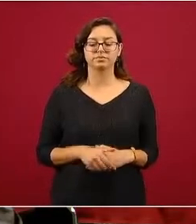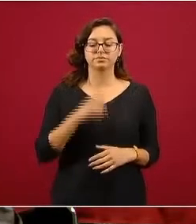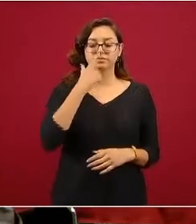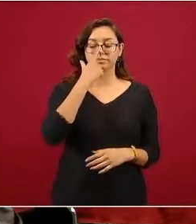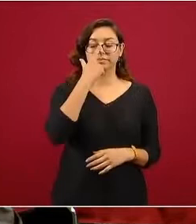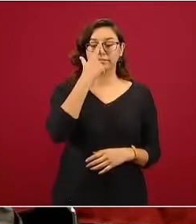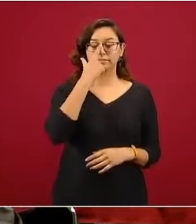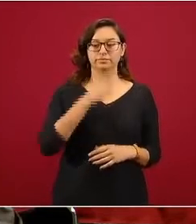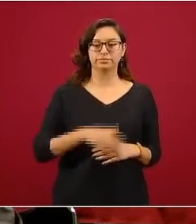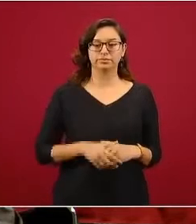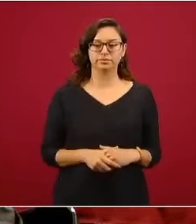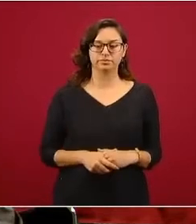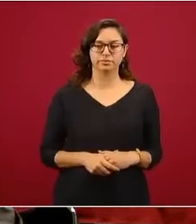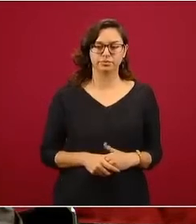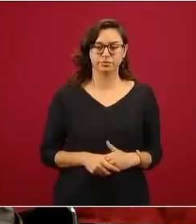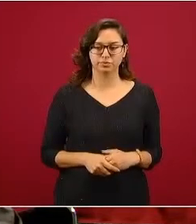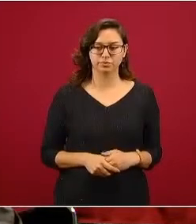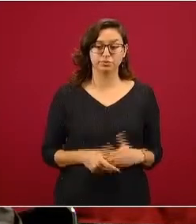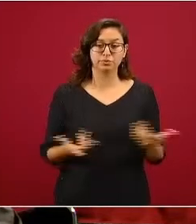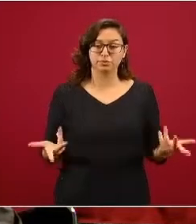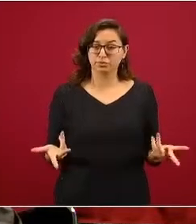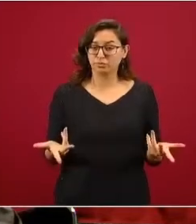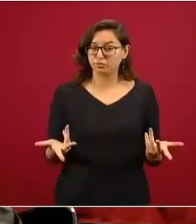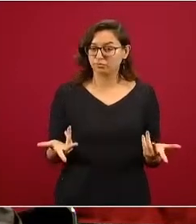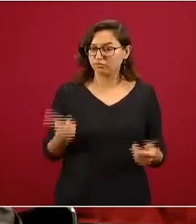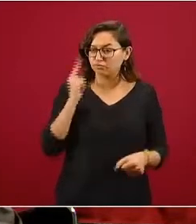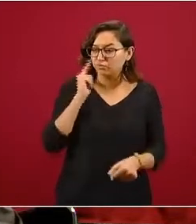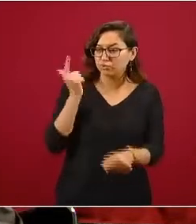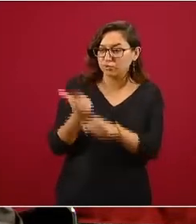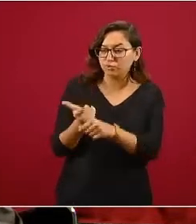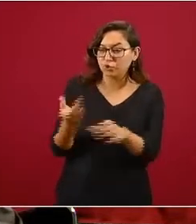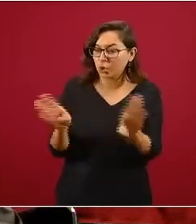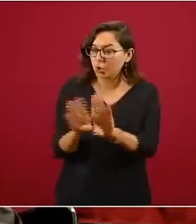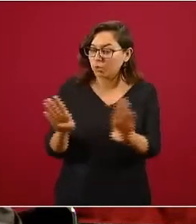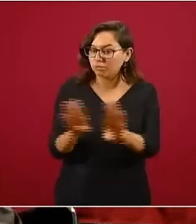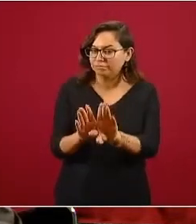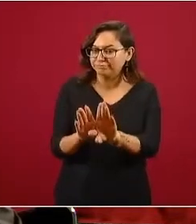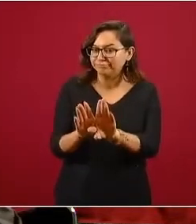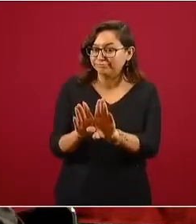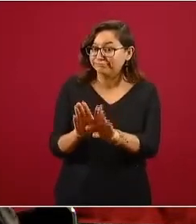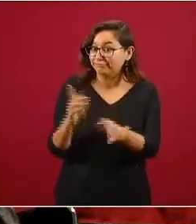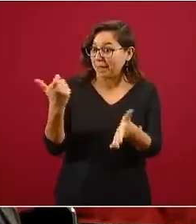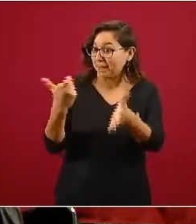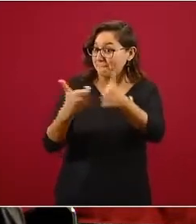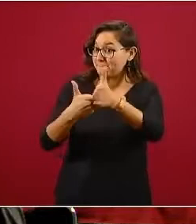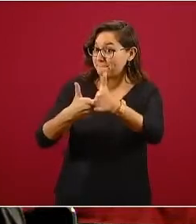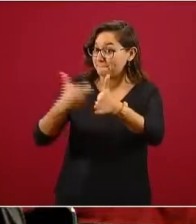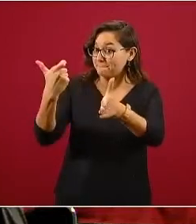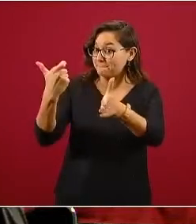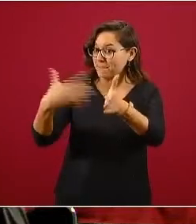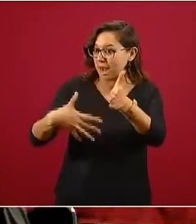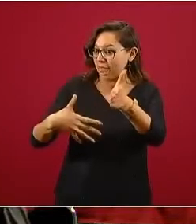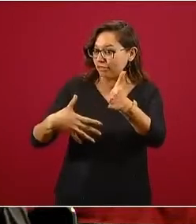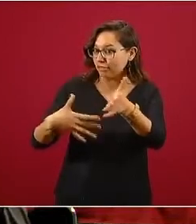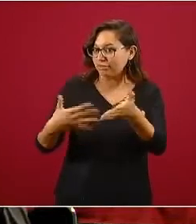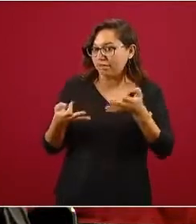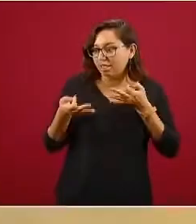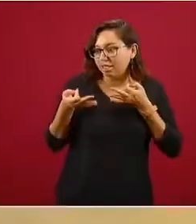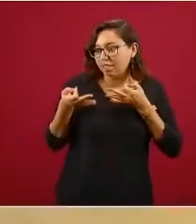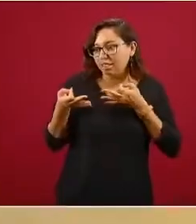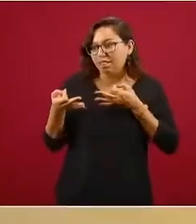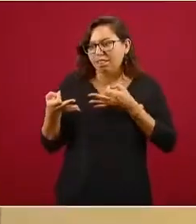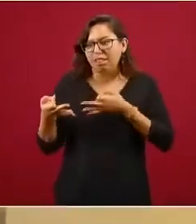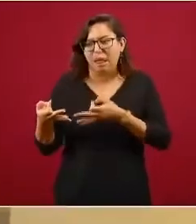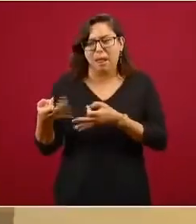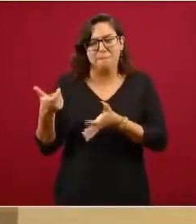¿Cómo sabemos? Pues bueno, si es de muy bajo precio, normalmente algo que parece demasiado bueno lo es, para ser